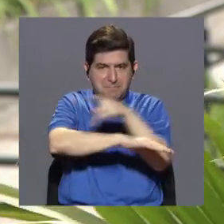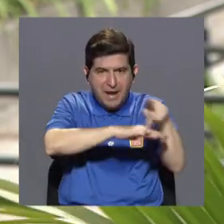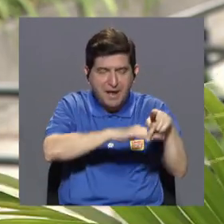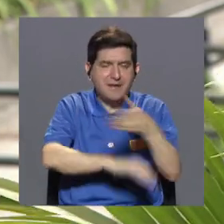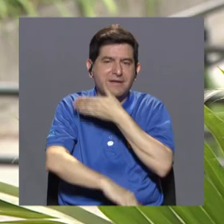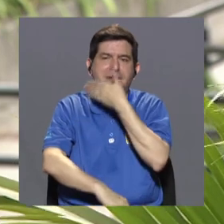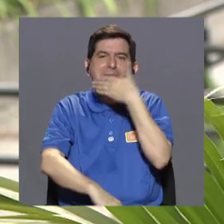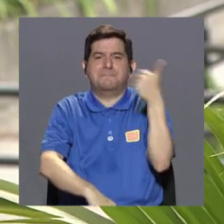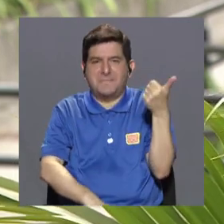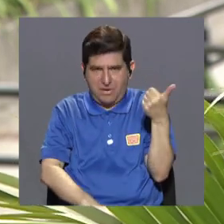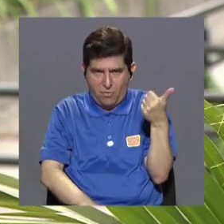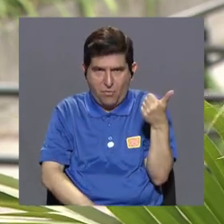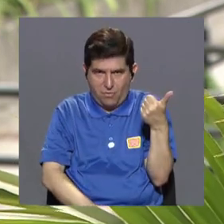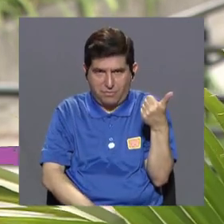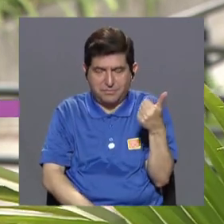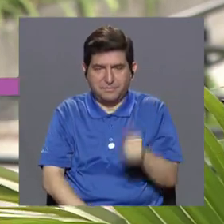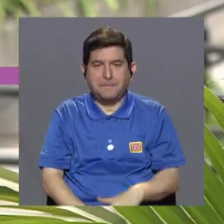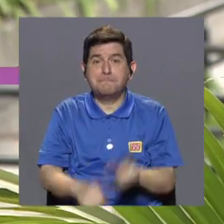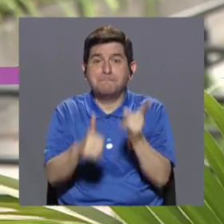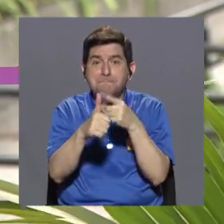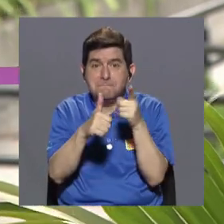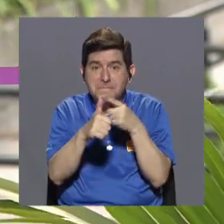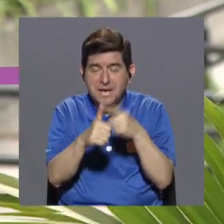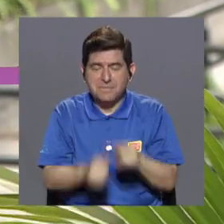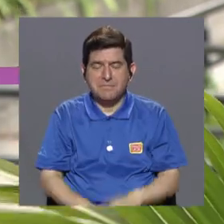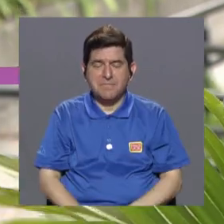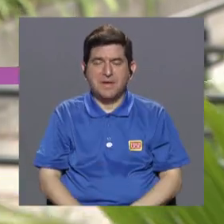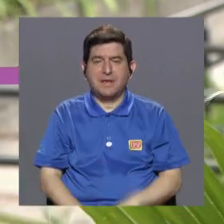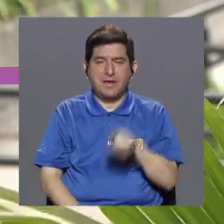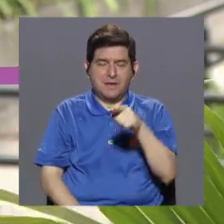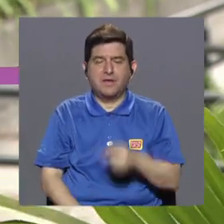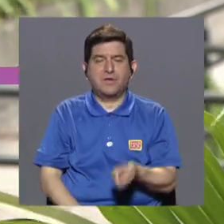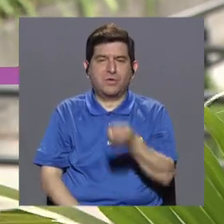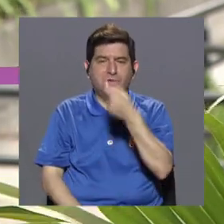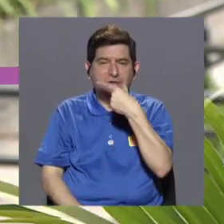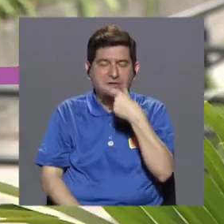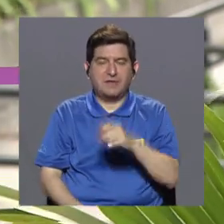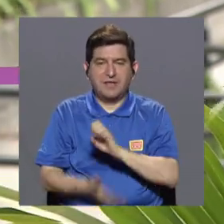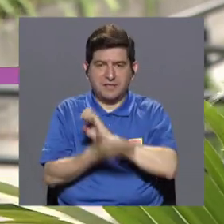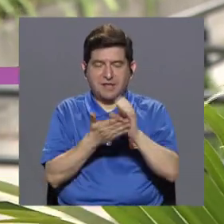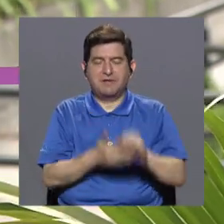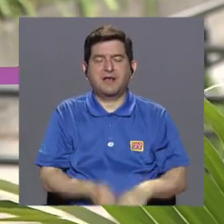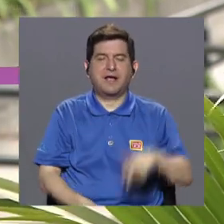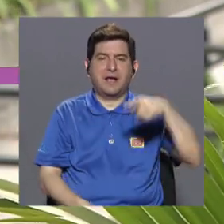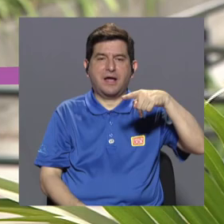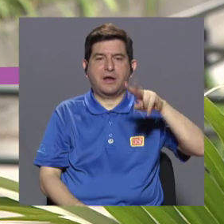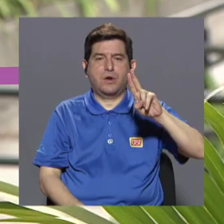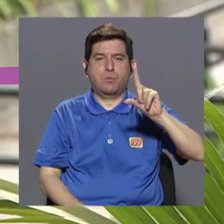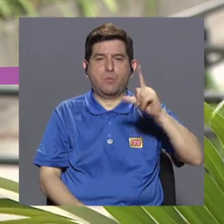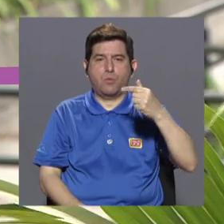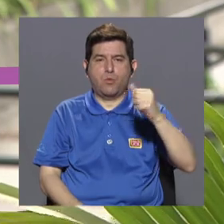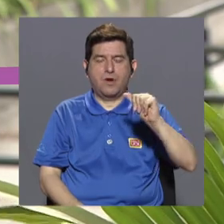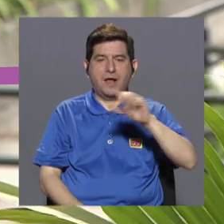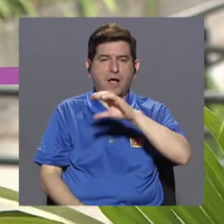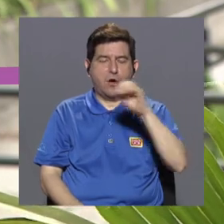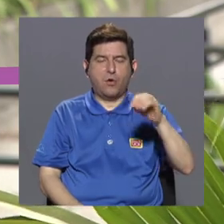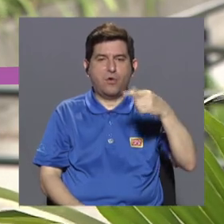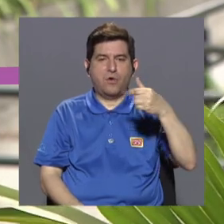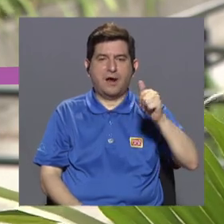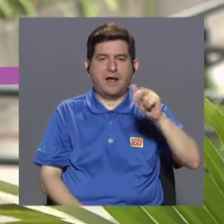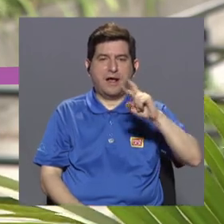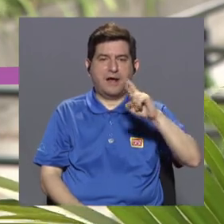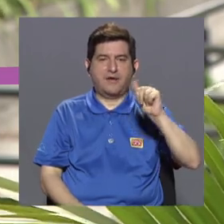¿verdad? Primero ponerles ampolla o darles tableta para evitar las pulgas y las garrapatas, porque ajá. como van a ir a zonas donde es más